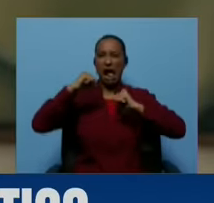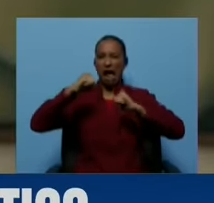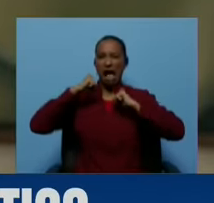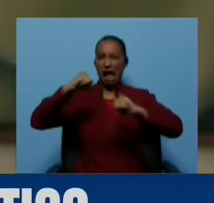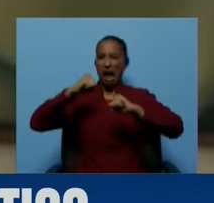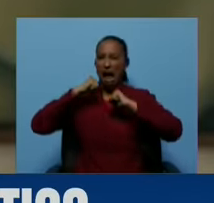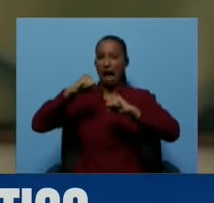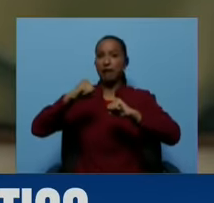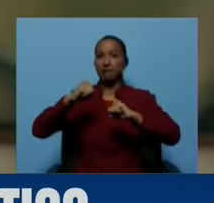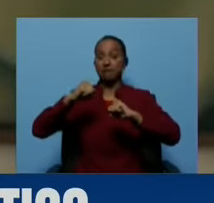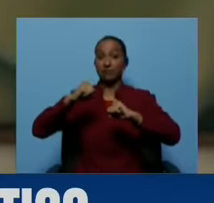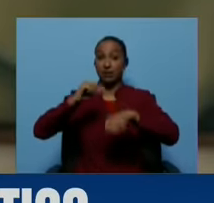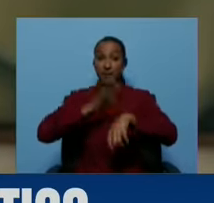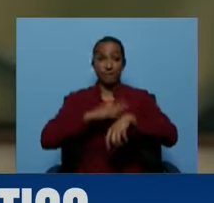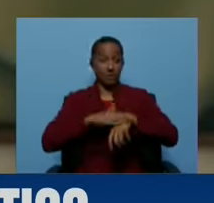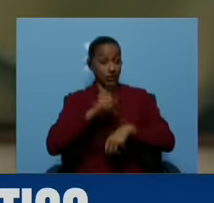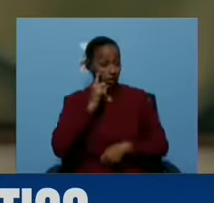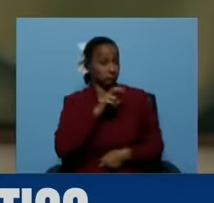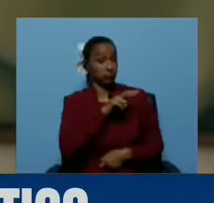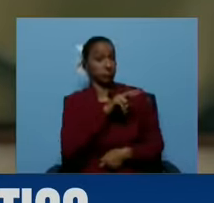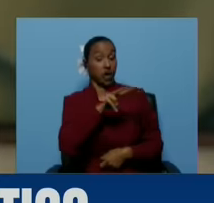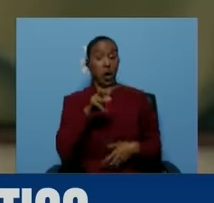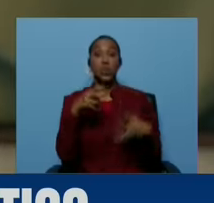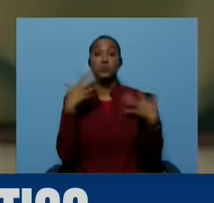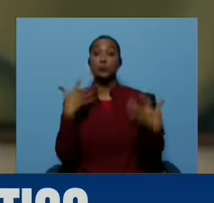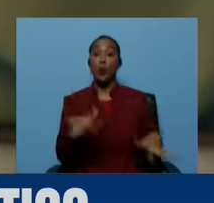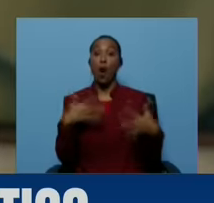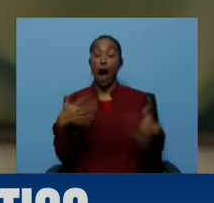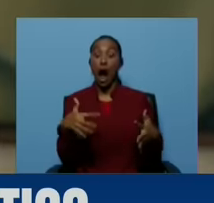y yo digo salvaje por las matemáticas.